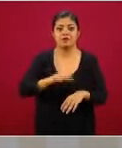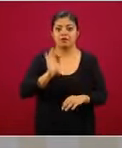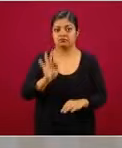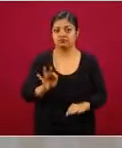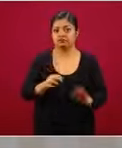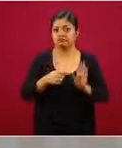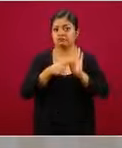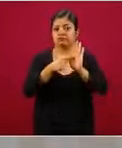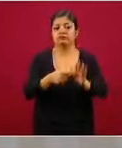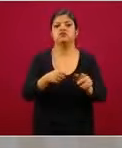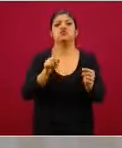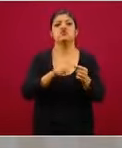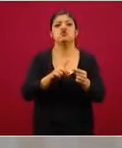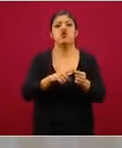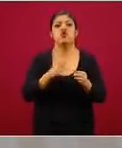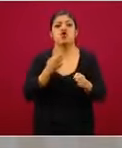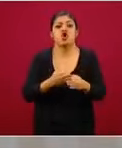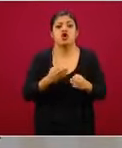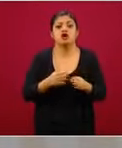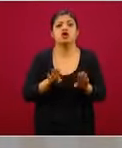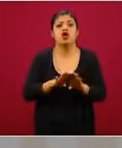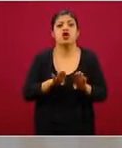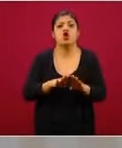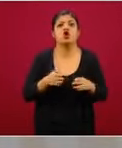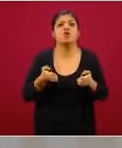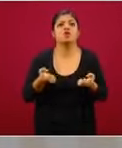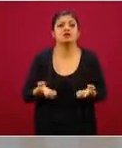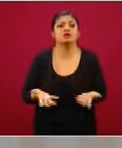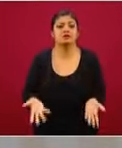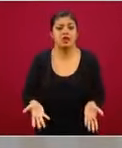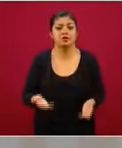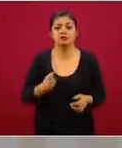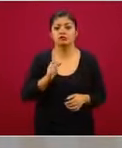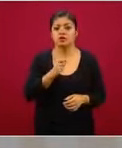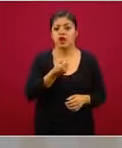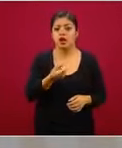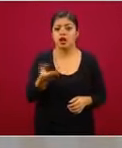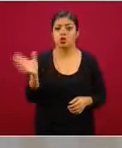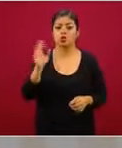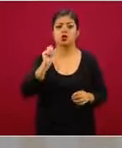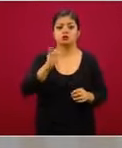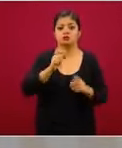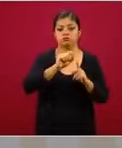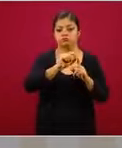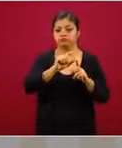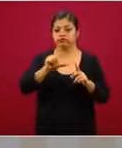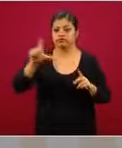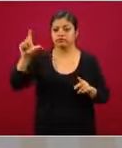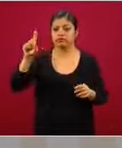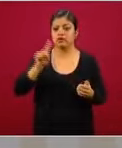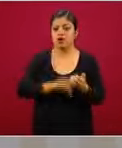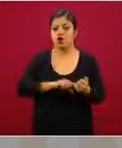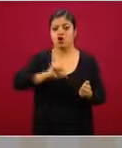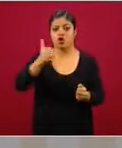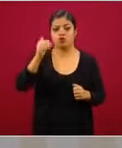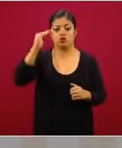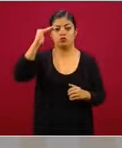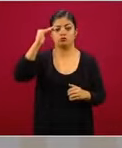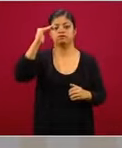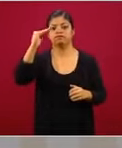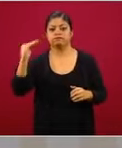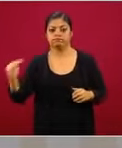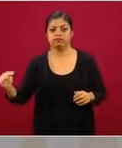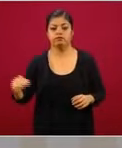para ilustrar en dónde estamos, cómo algunas van en ascenso, otras están en el punto de la cresta y otras van en